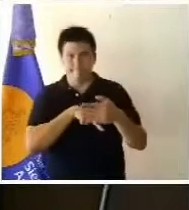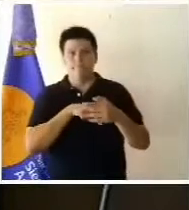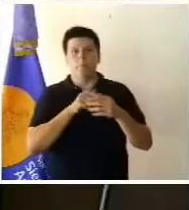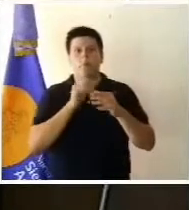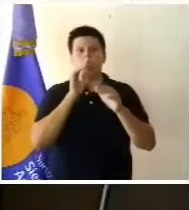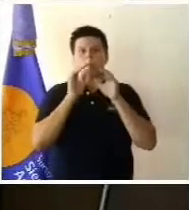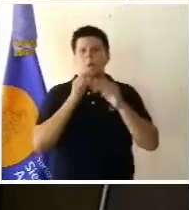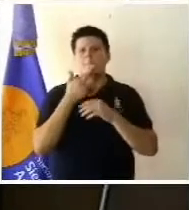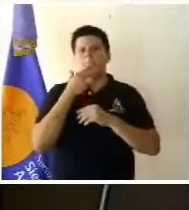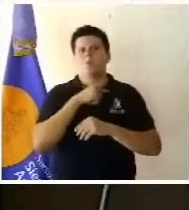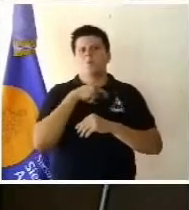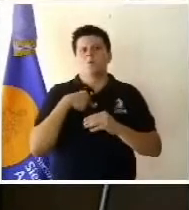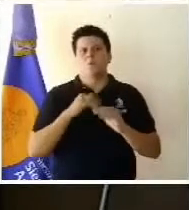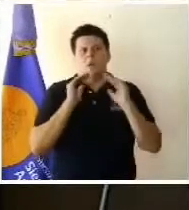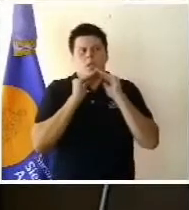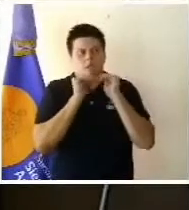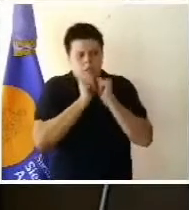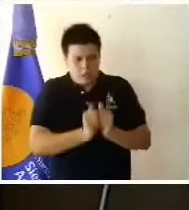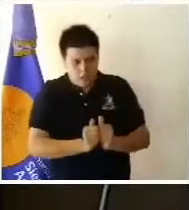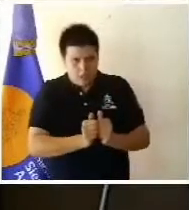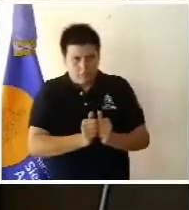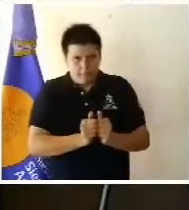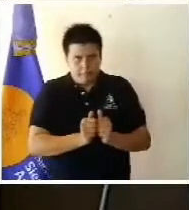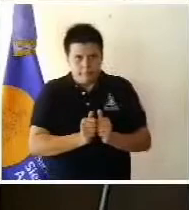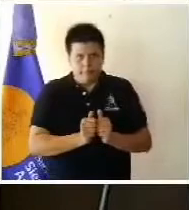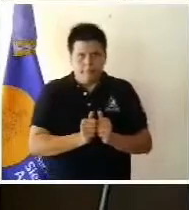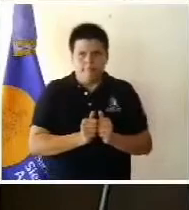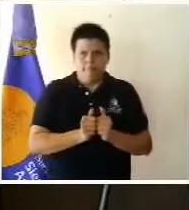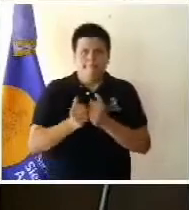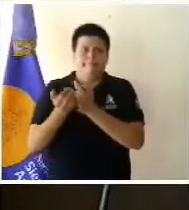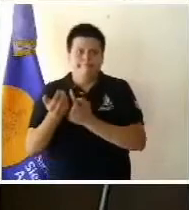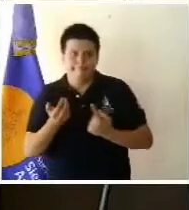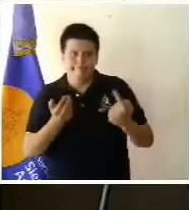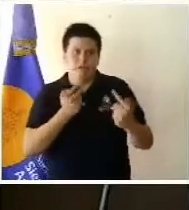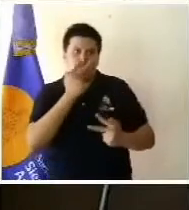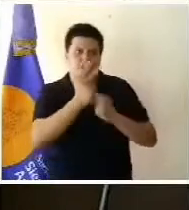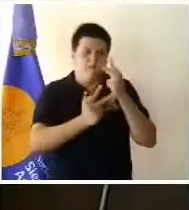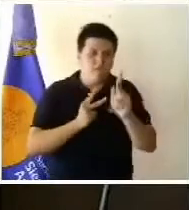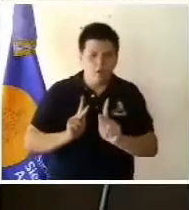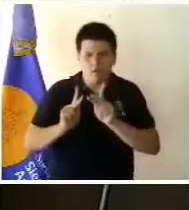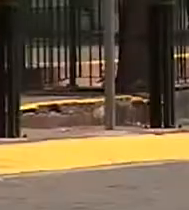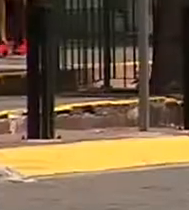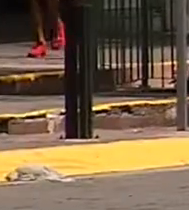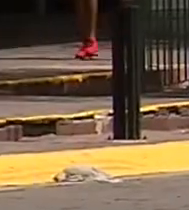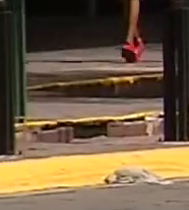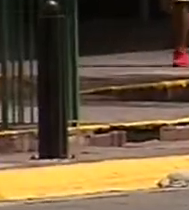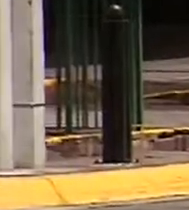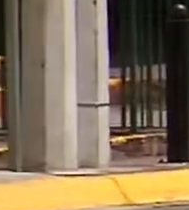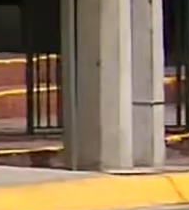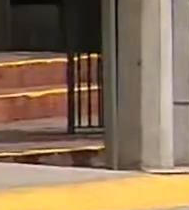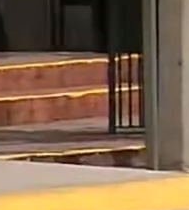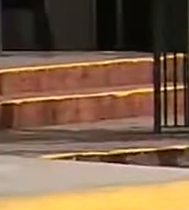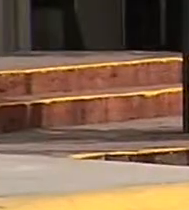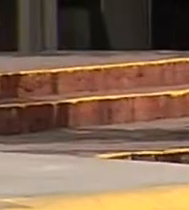Es mejor guardarnos a ir a un panteón o ir al hospital. Hasta el momento